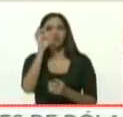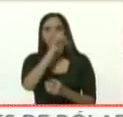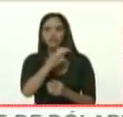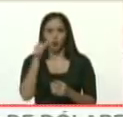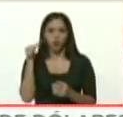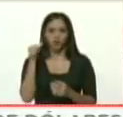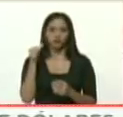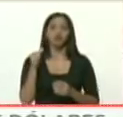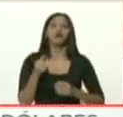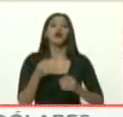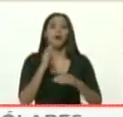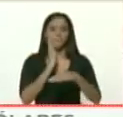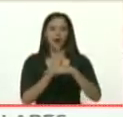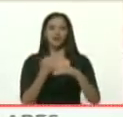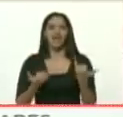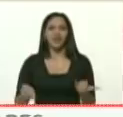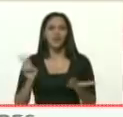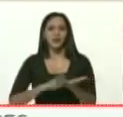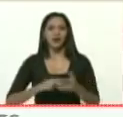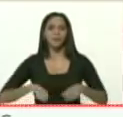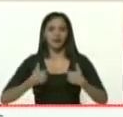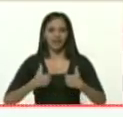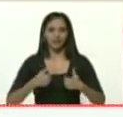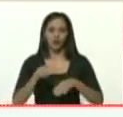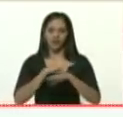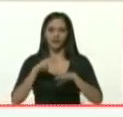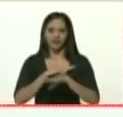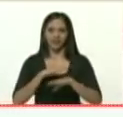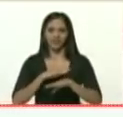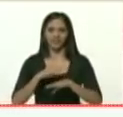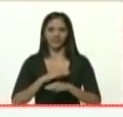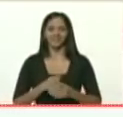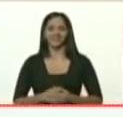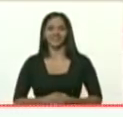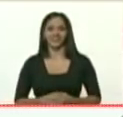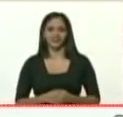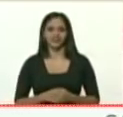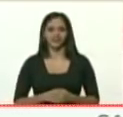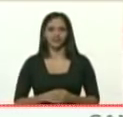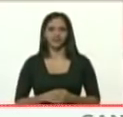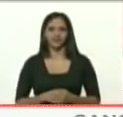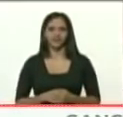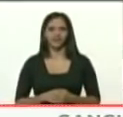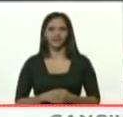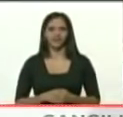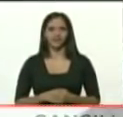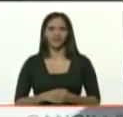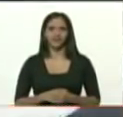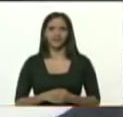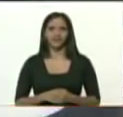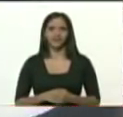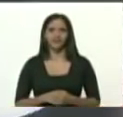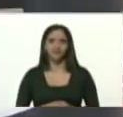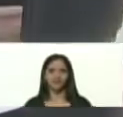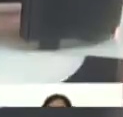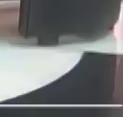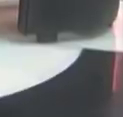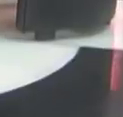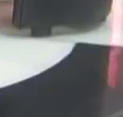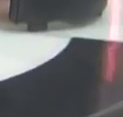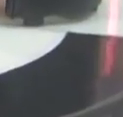pausa, pero al regreso conversaremos más con el ministro Néstor Luis Reverón Torres. Ya venimos. Gracias.